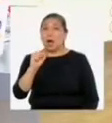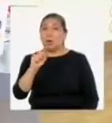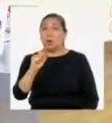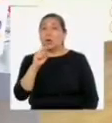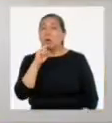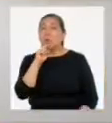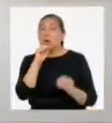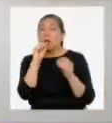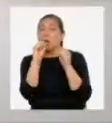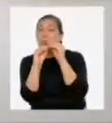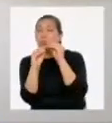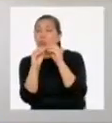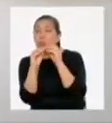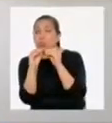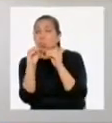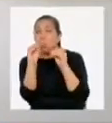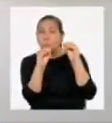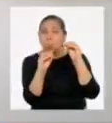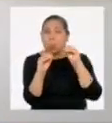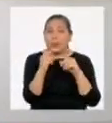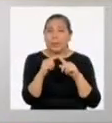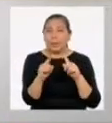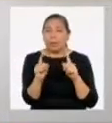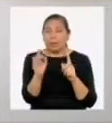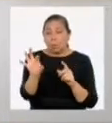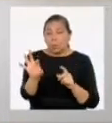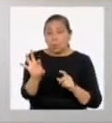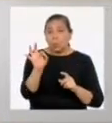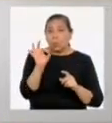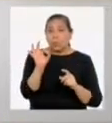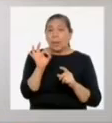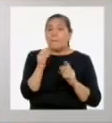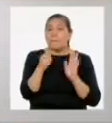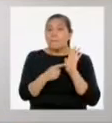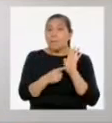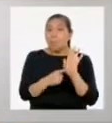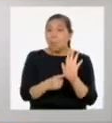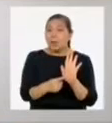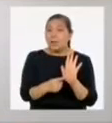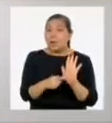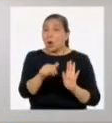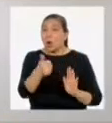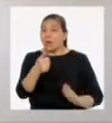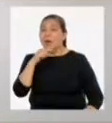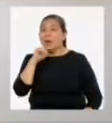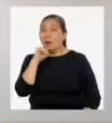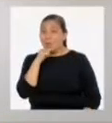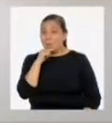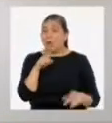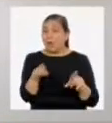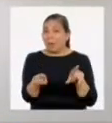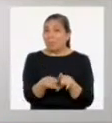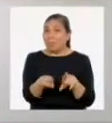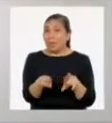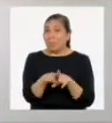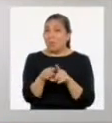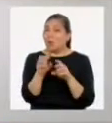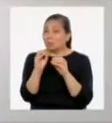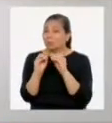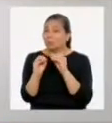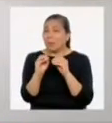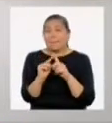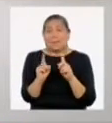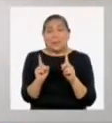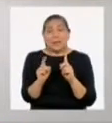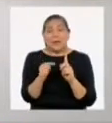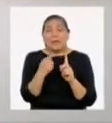como curandera. Así es, se han encontrado evidencias de que otras mujeres también fueron